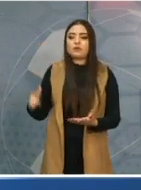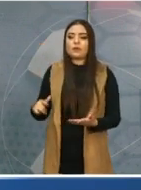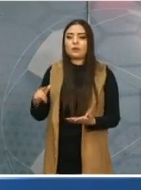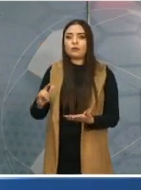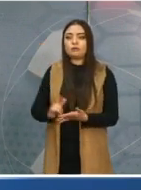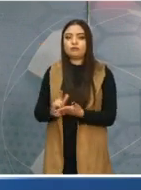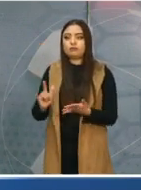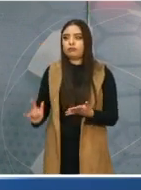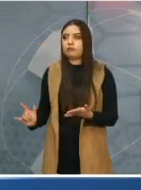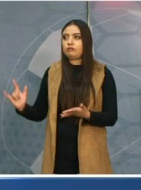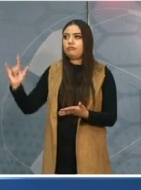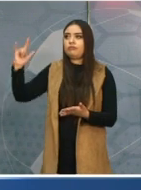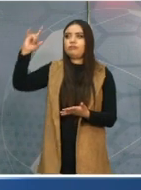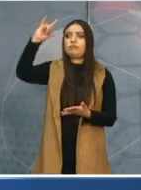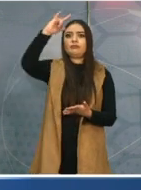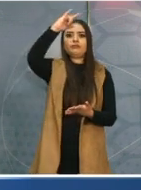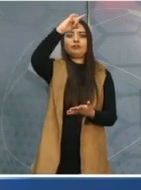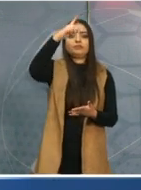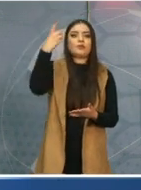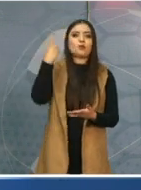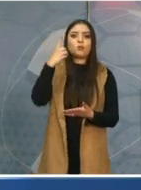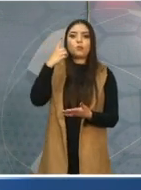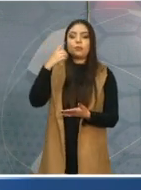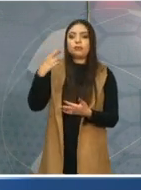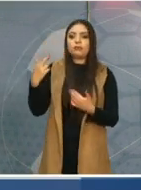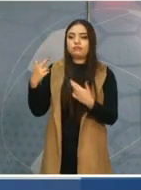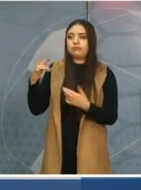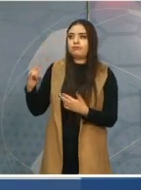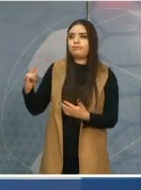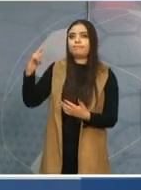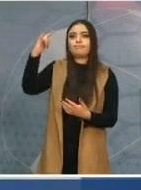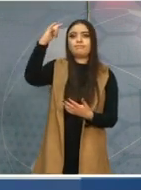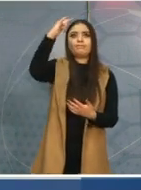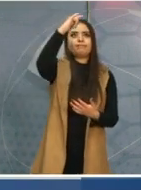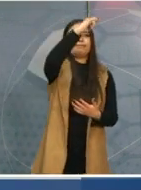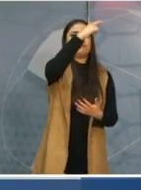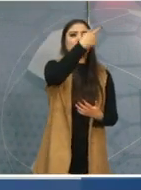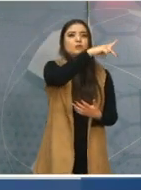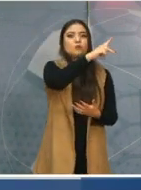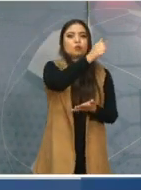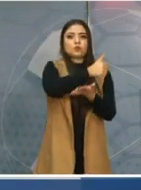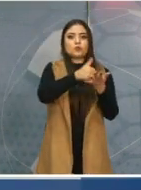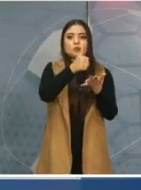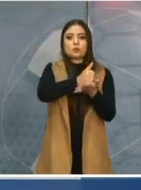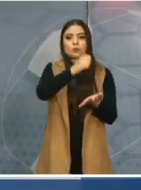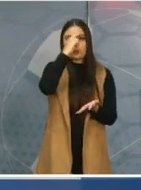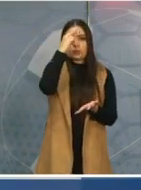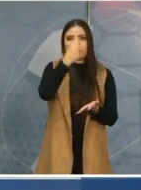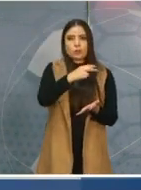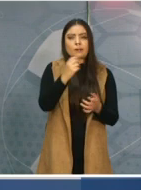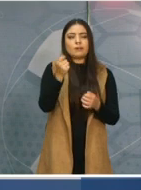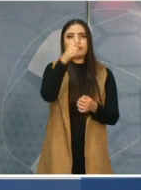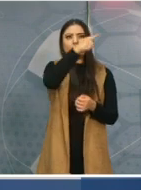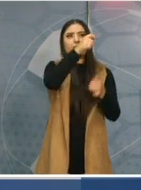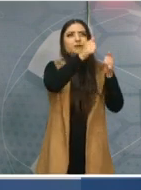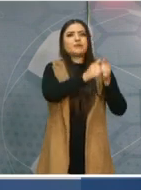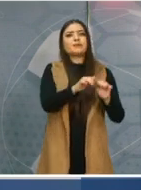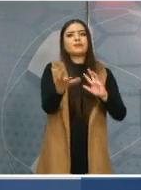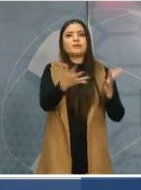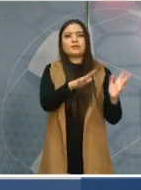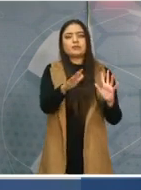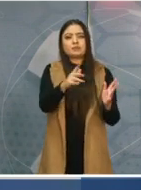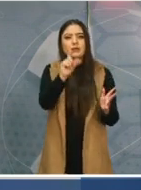fue trasladado hasta el centro médico 20 de noviembre en la ciudad de mexico llegó aproximadamente a las 23 horas del viernes